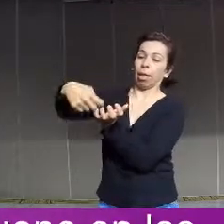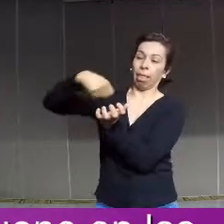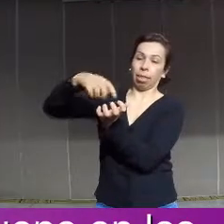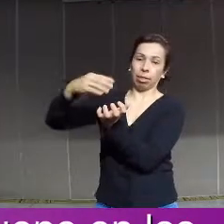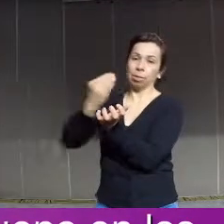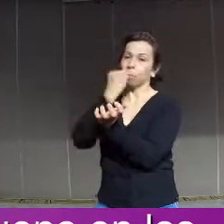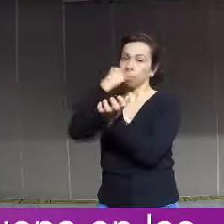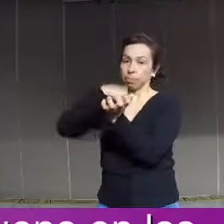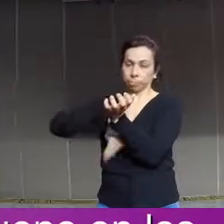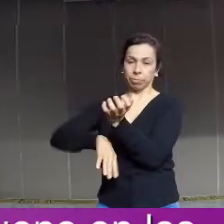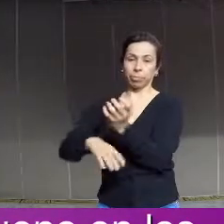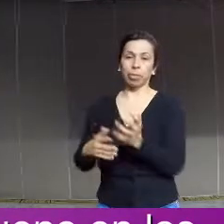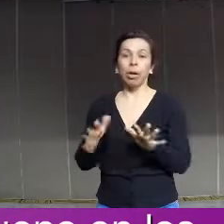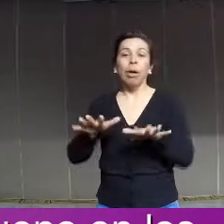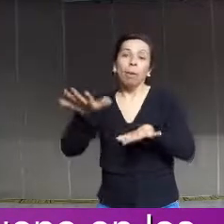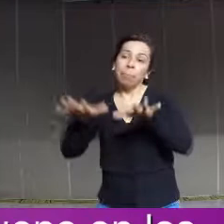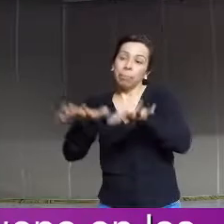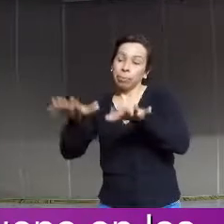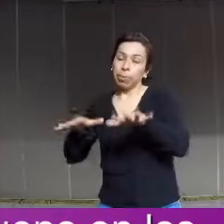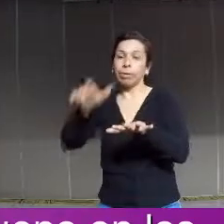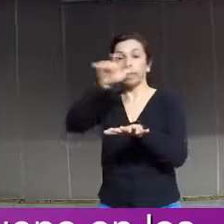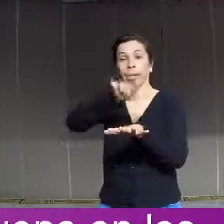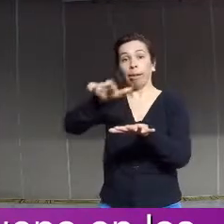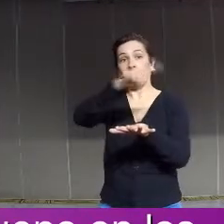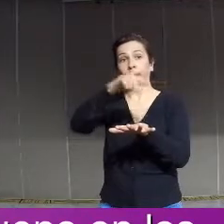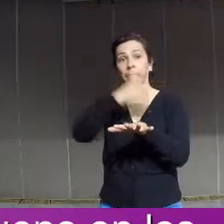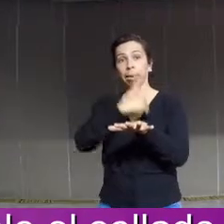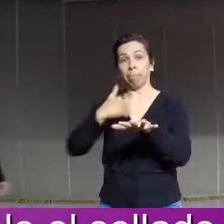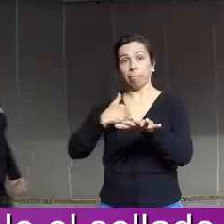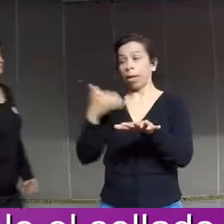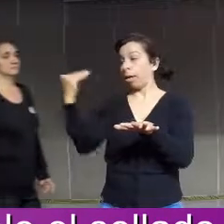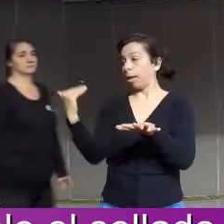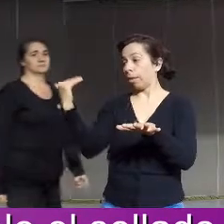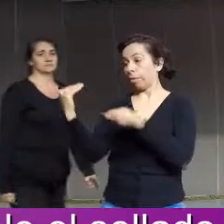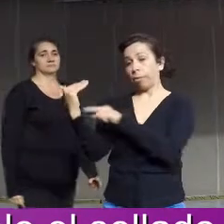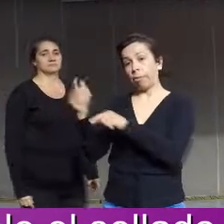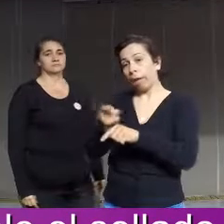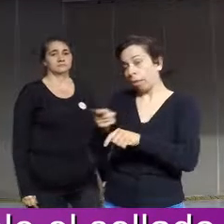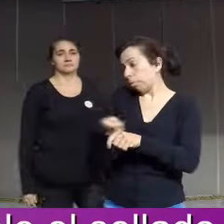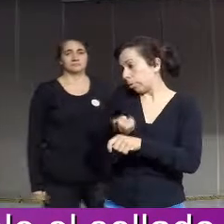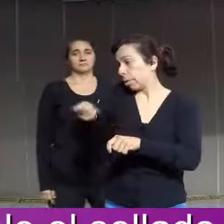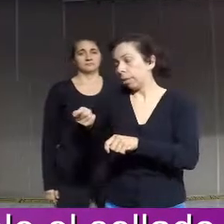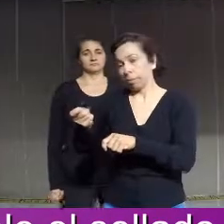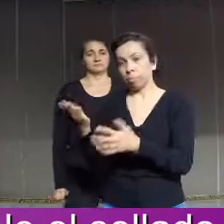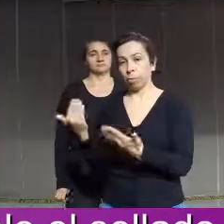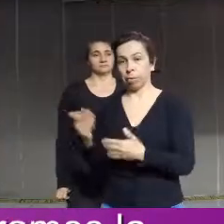¿sí? Que pasa que, bueno, muchas veces las mamás, uno las ve que toman la cuchara y le tiran la comida dentro de la boca.